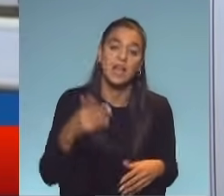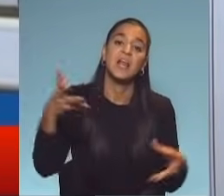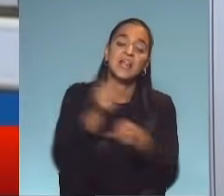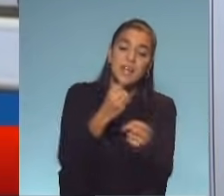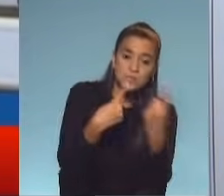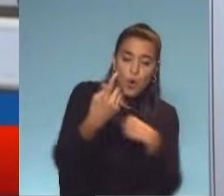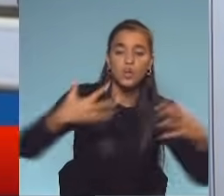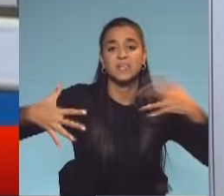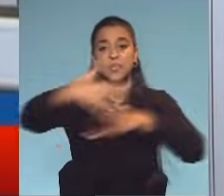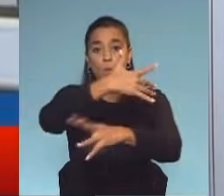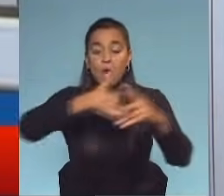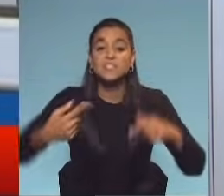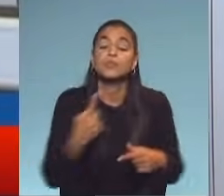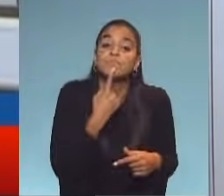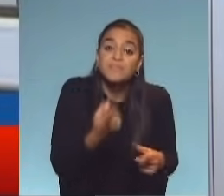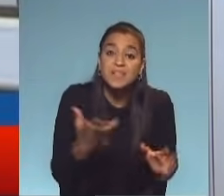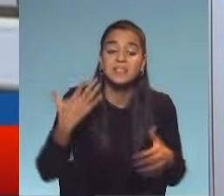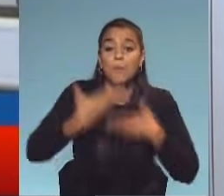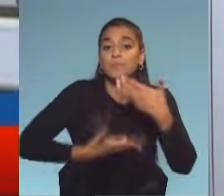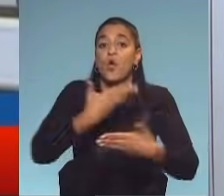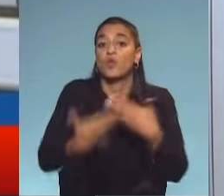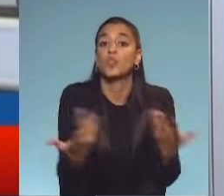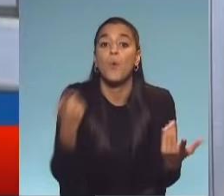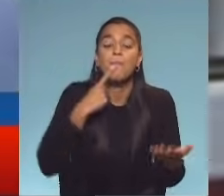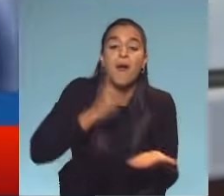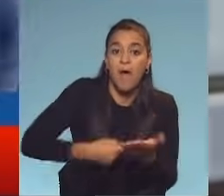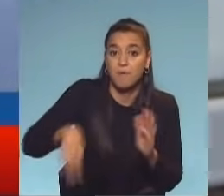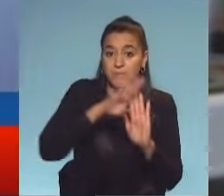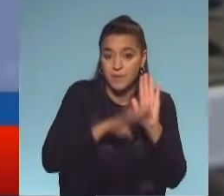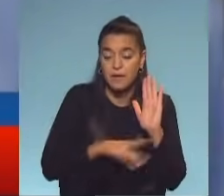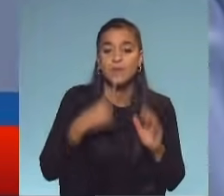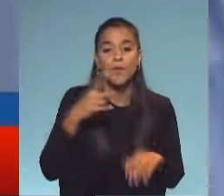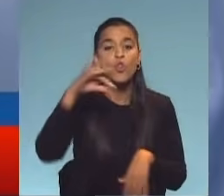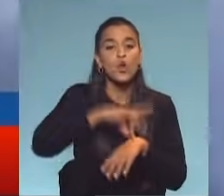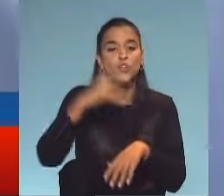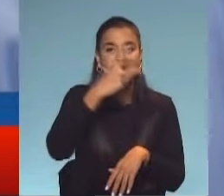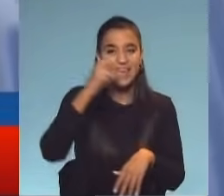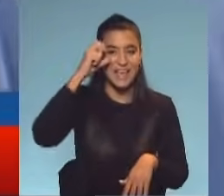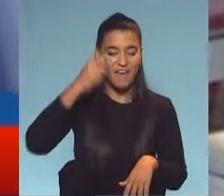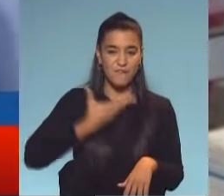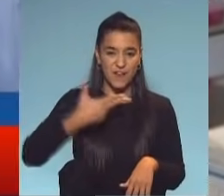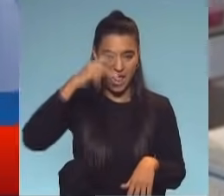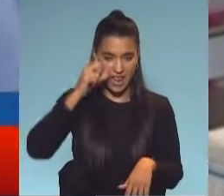de los puntos para extremar medidas. La palabra de un especialista, del doctor Hefner.